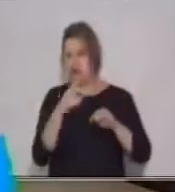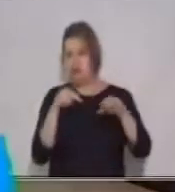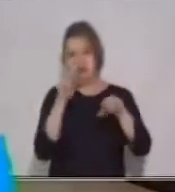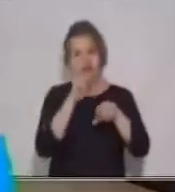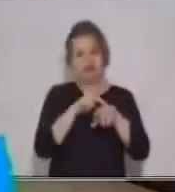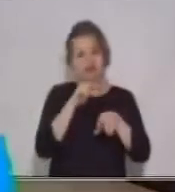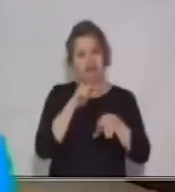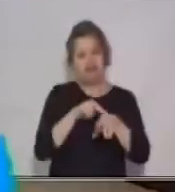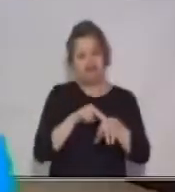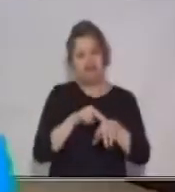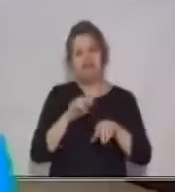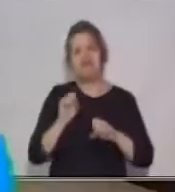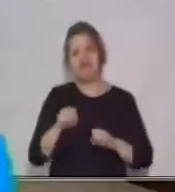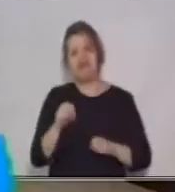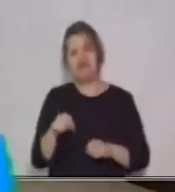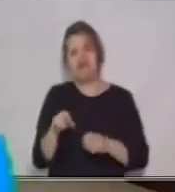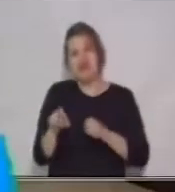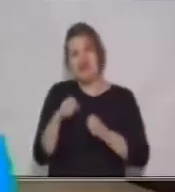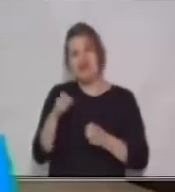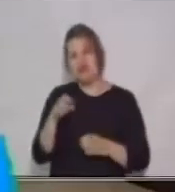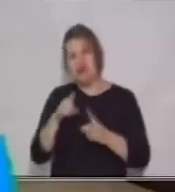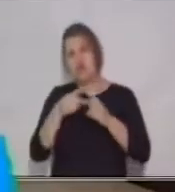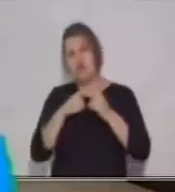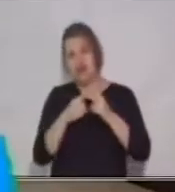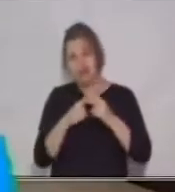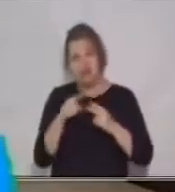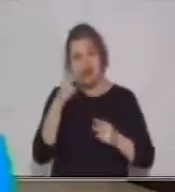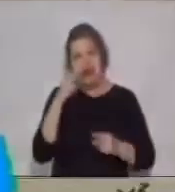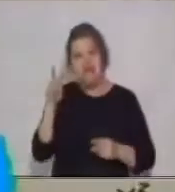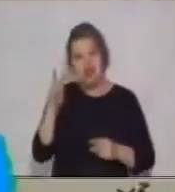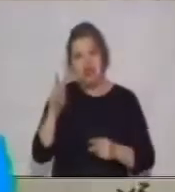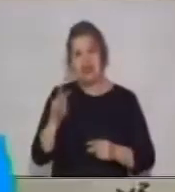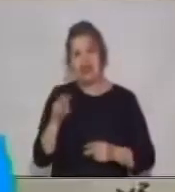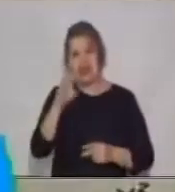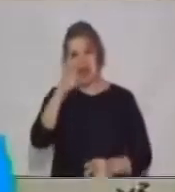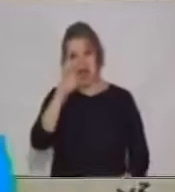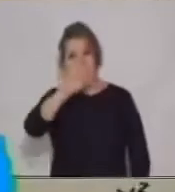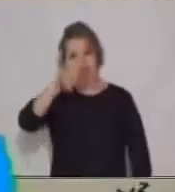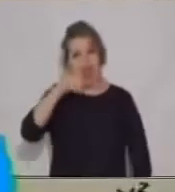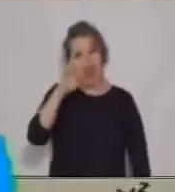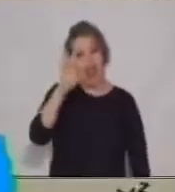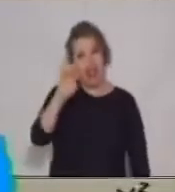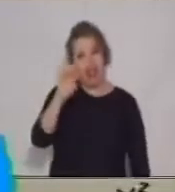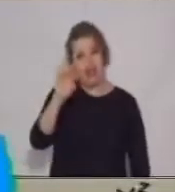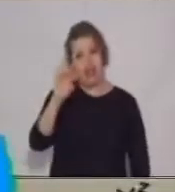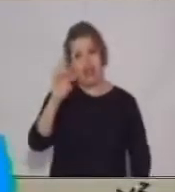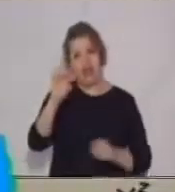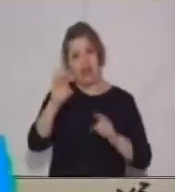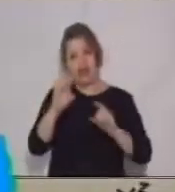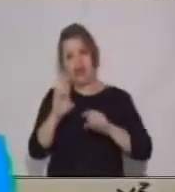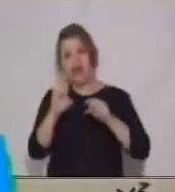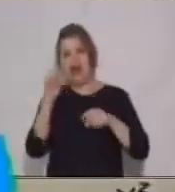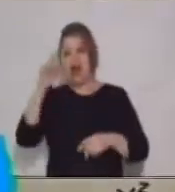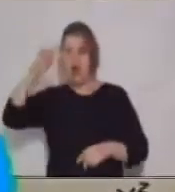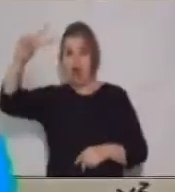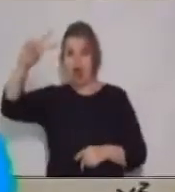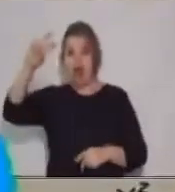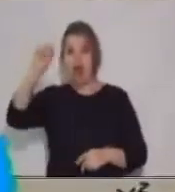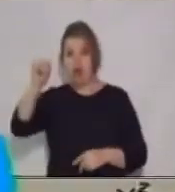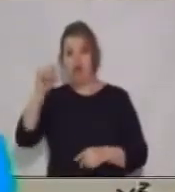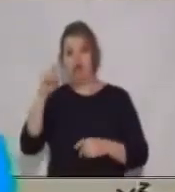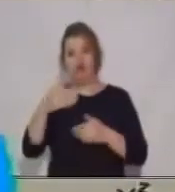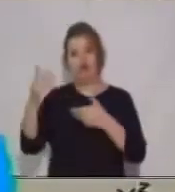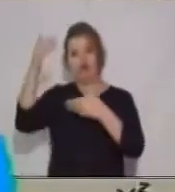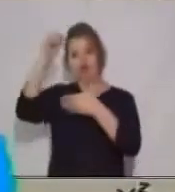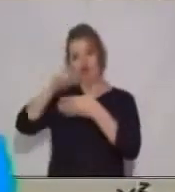la ecuación de la parábola. El eje que viene al cuadrado se queda solo. Y el otro eje, que